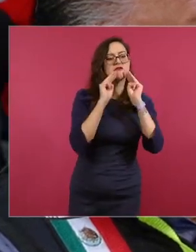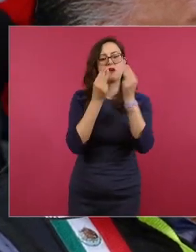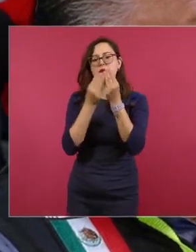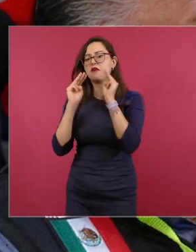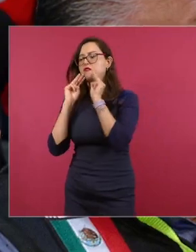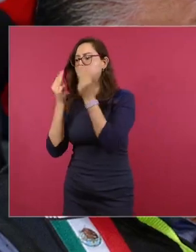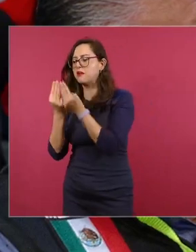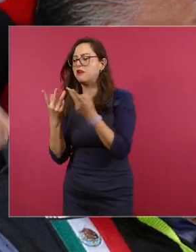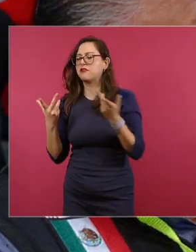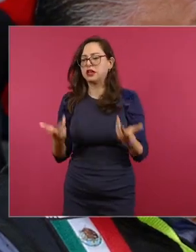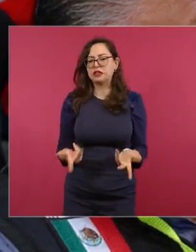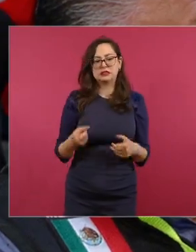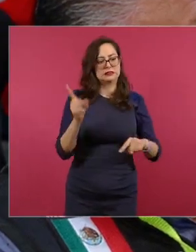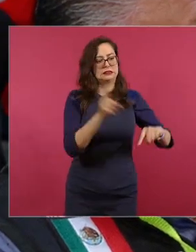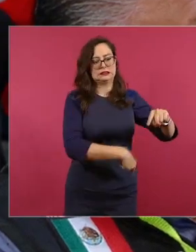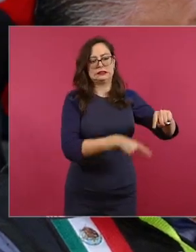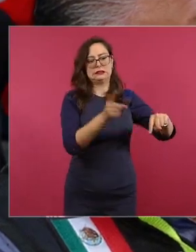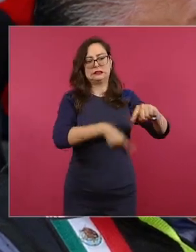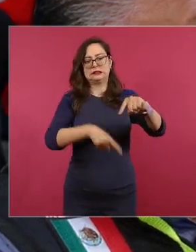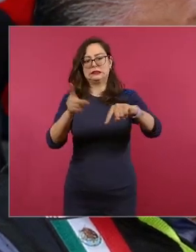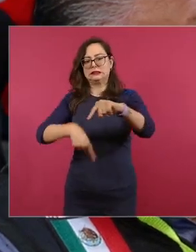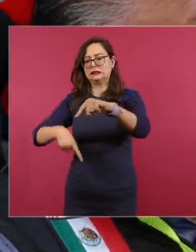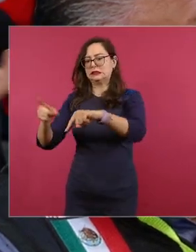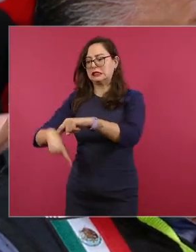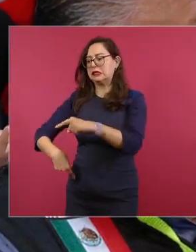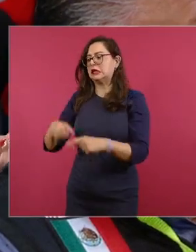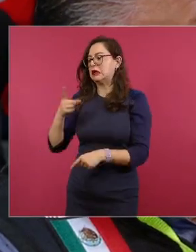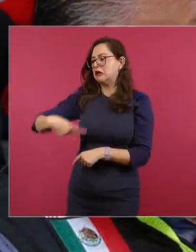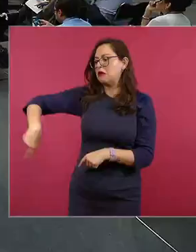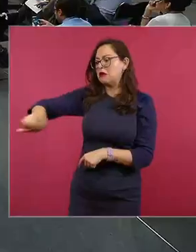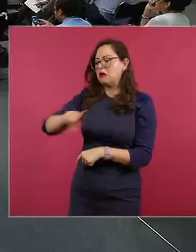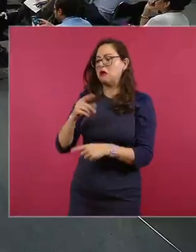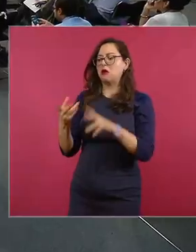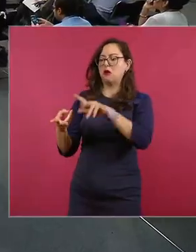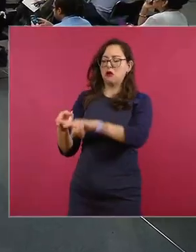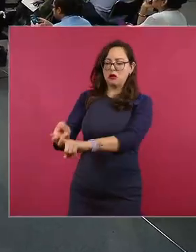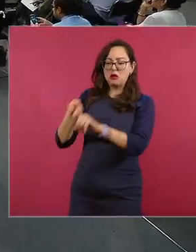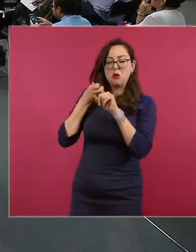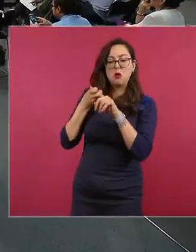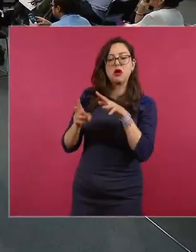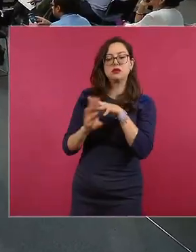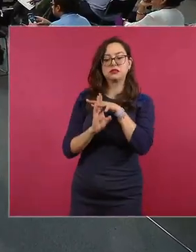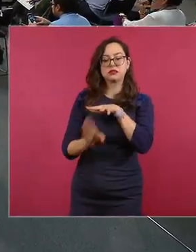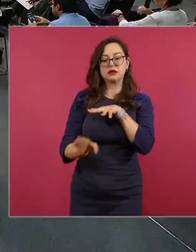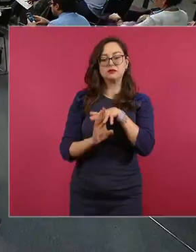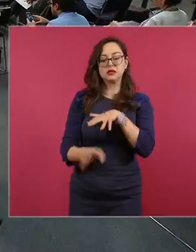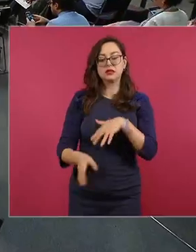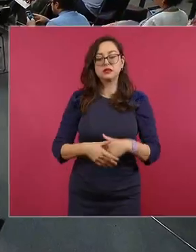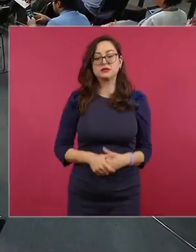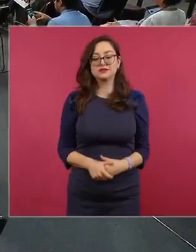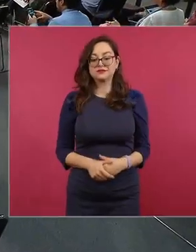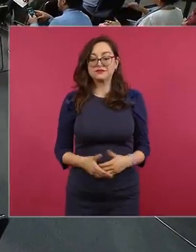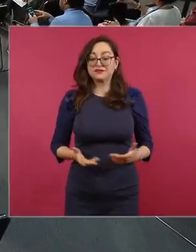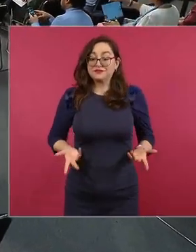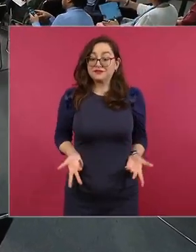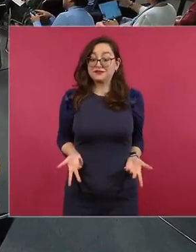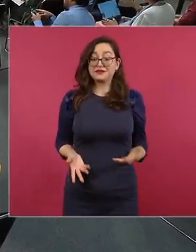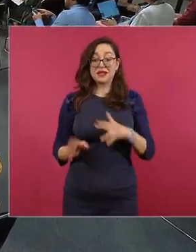los choferes y hacen de los migrantes un botín? Bueno, si no hay migrantes,